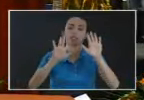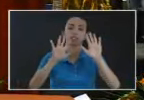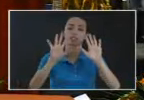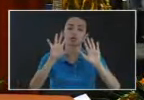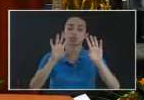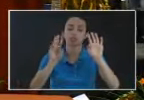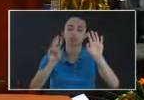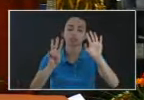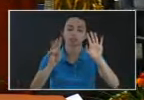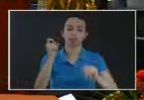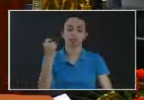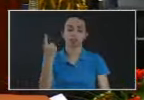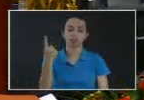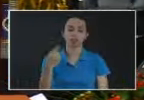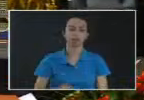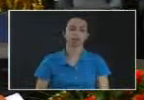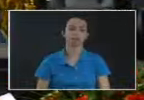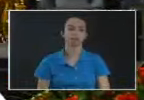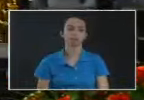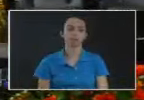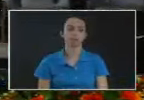aquel corito, como si fue ayer.